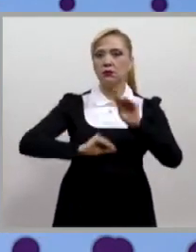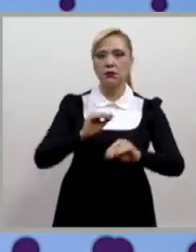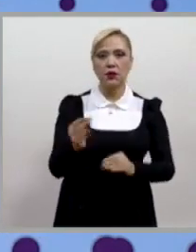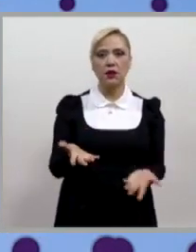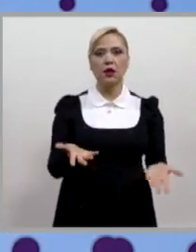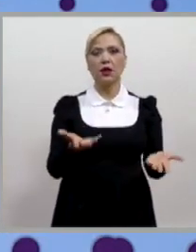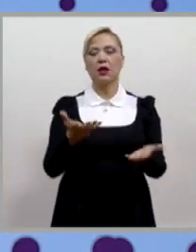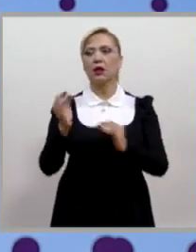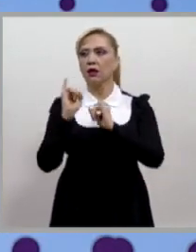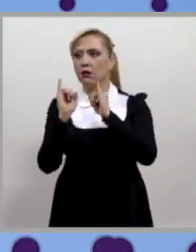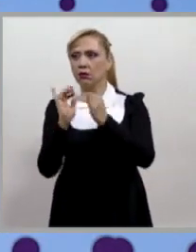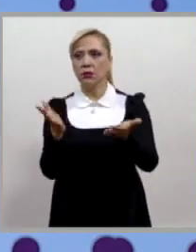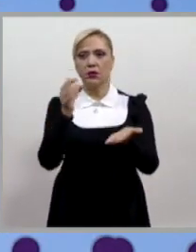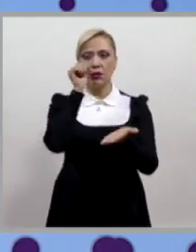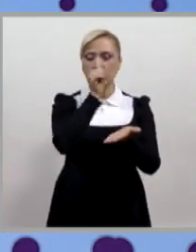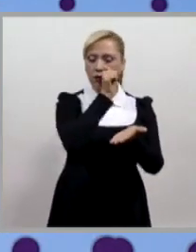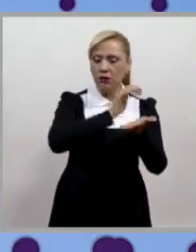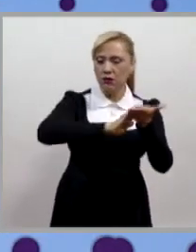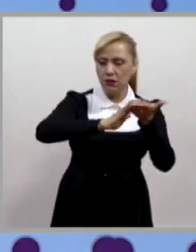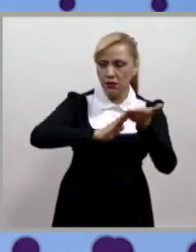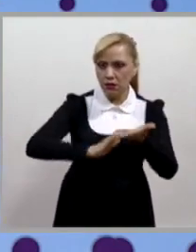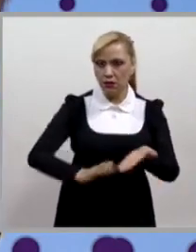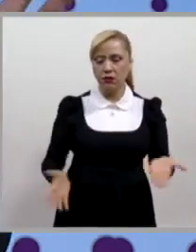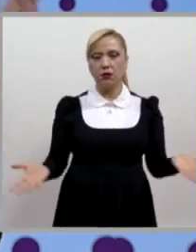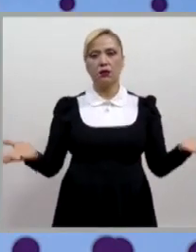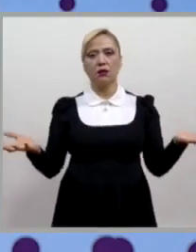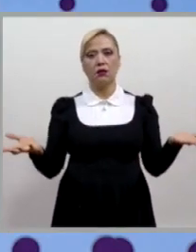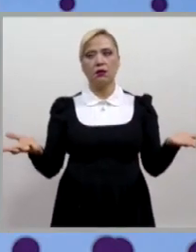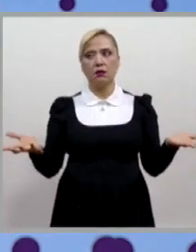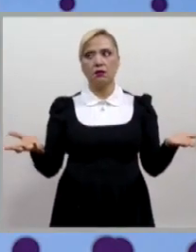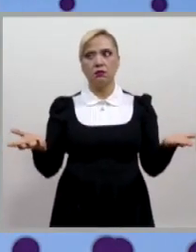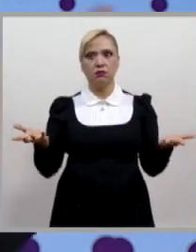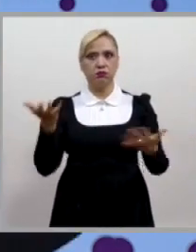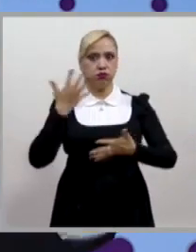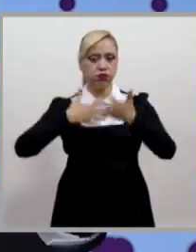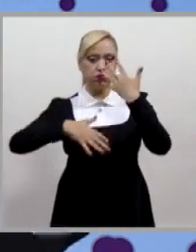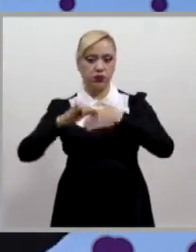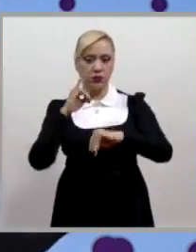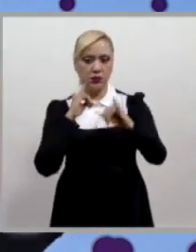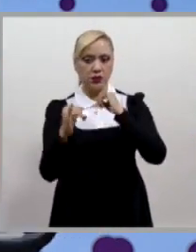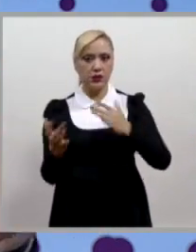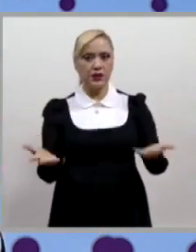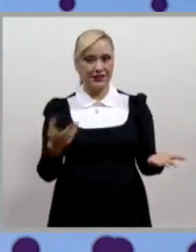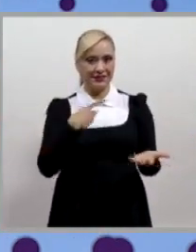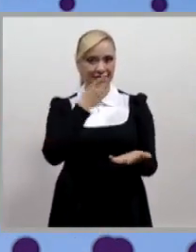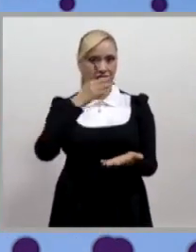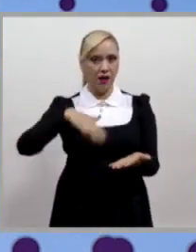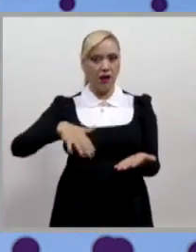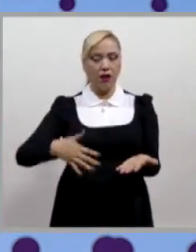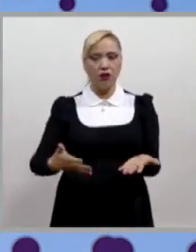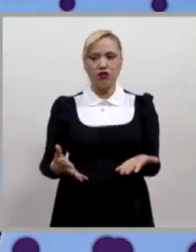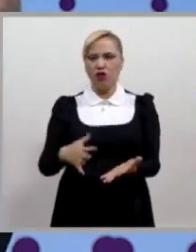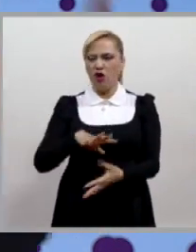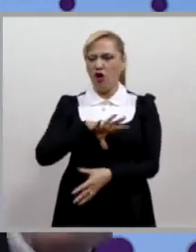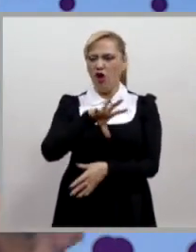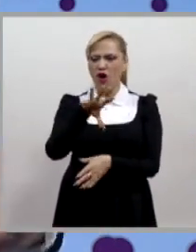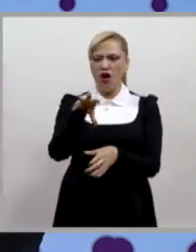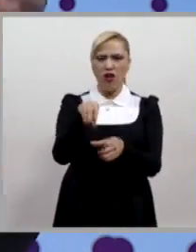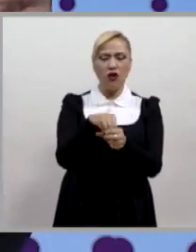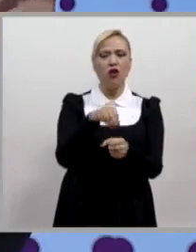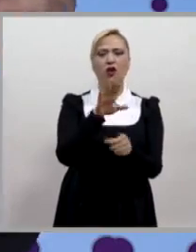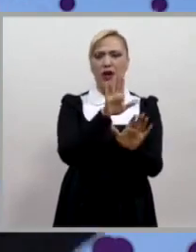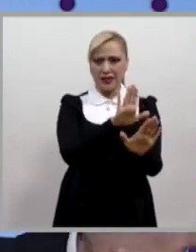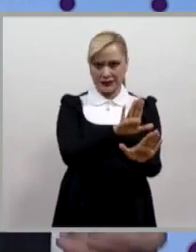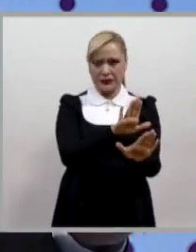apoyos, perdón, la lengua de señas, todo lo que significa procesalmente, ¿no? Físicamente, perdón, sino